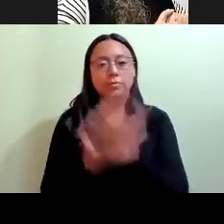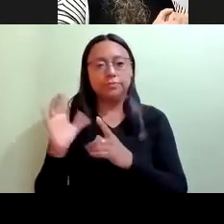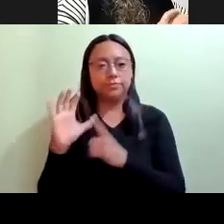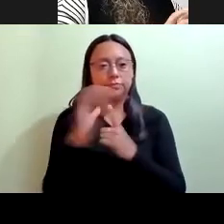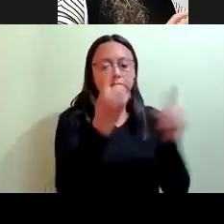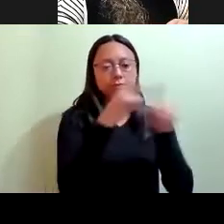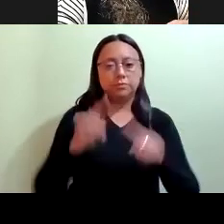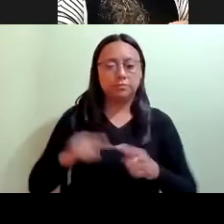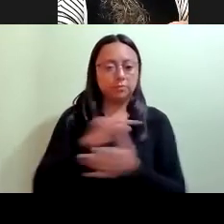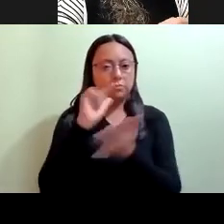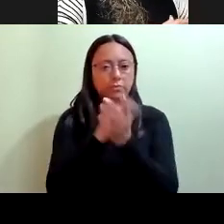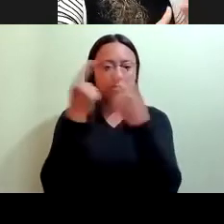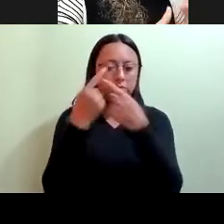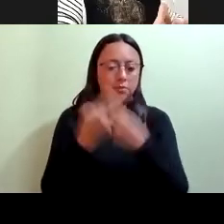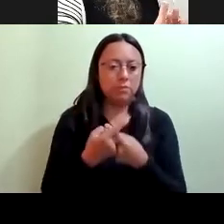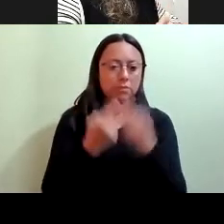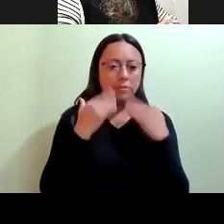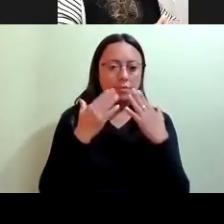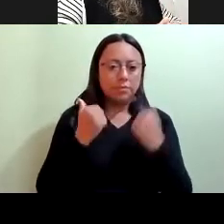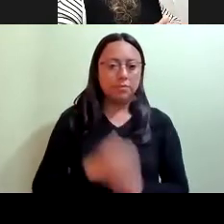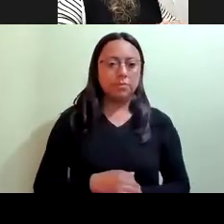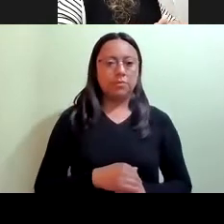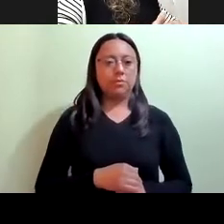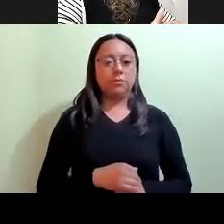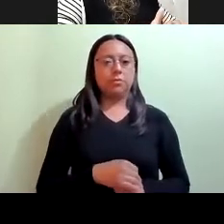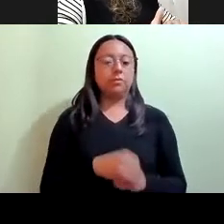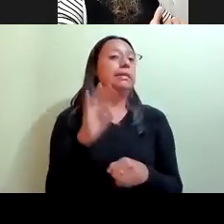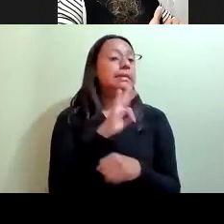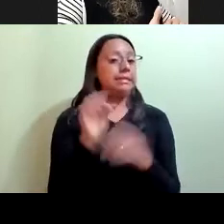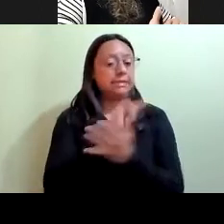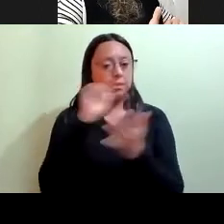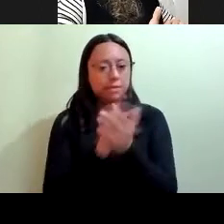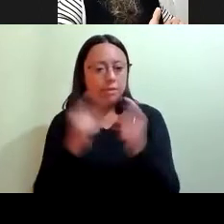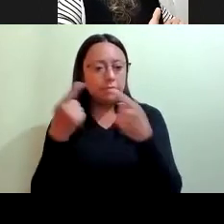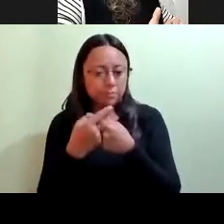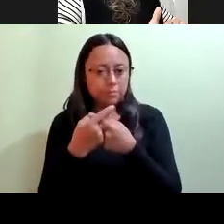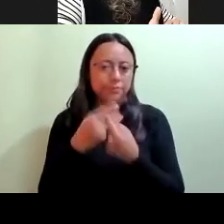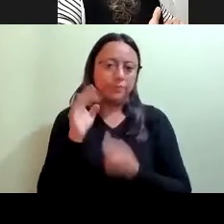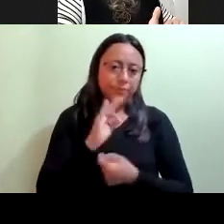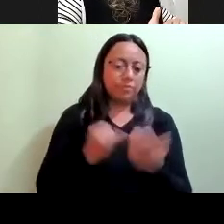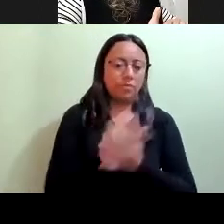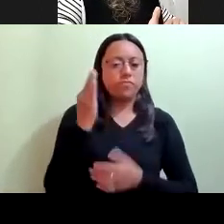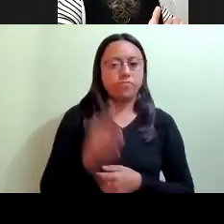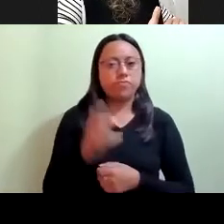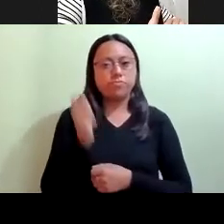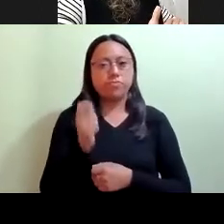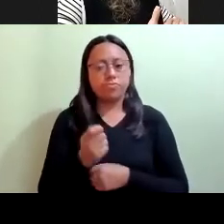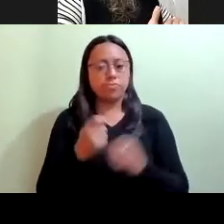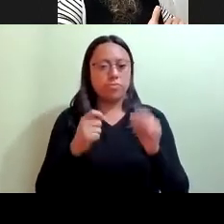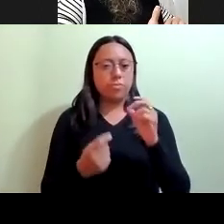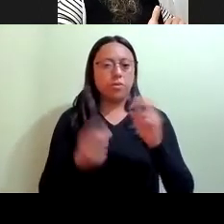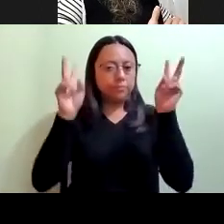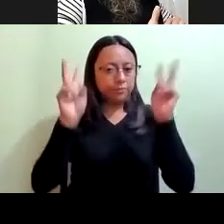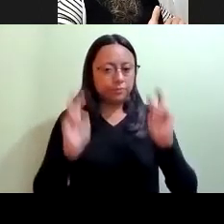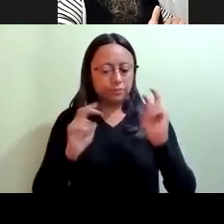ninguna ilegalidad. Si hubiera ilegalidad si estuviéramos ya dictaminando situaciones de las comisiones nuevas